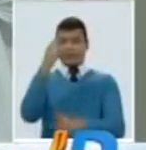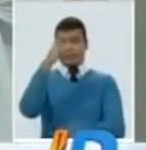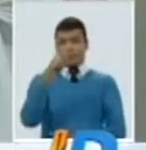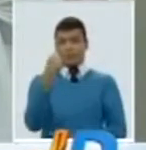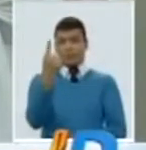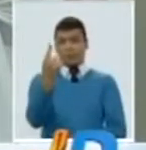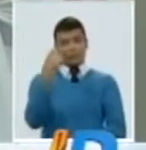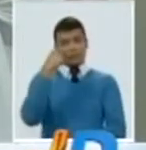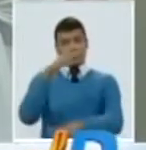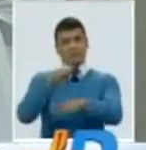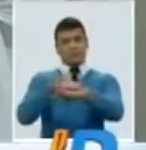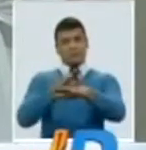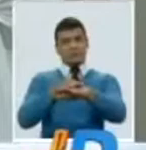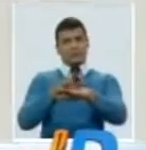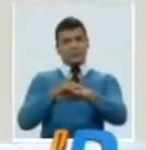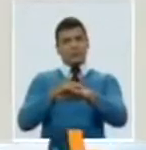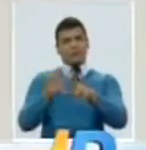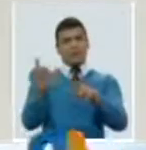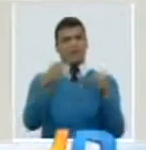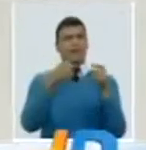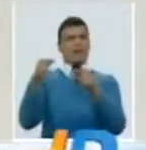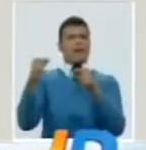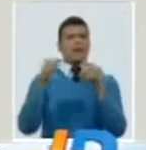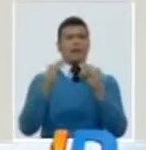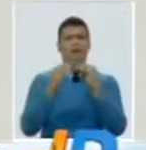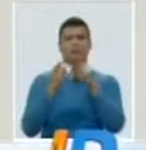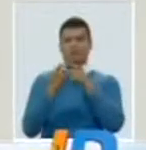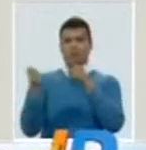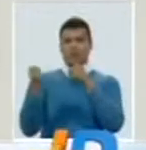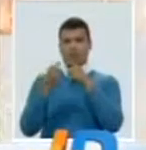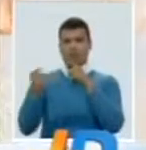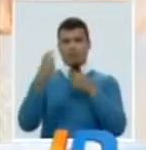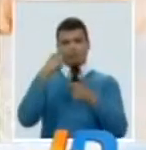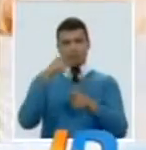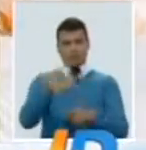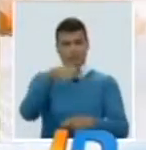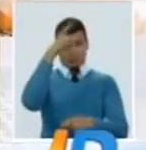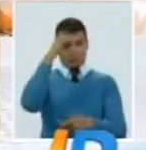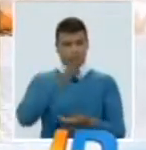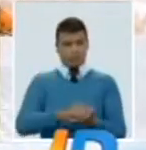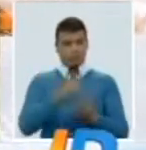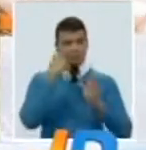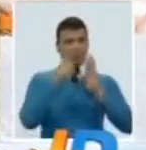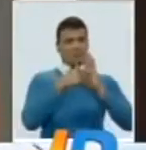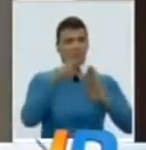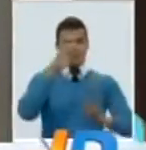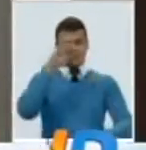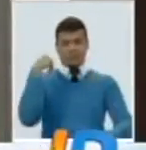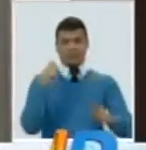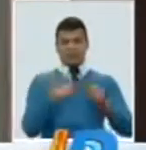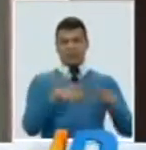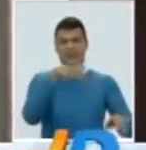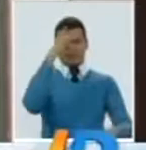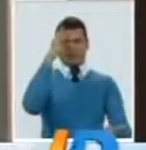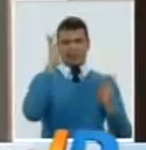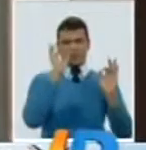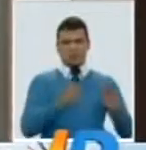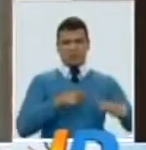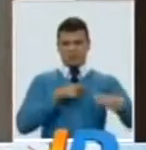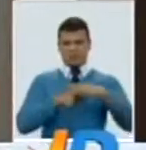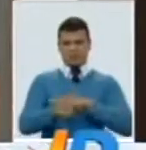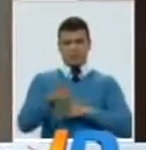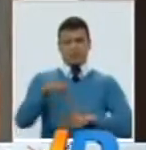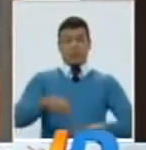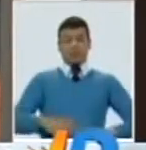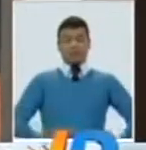menores del exuniformado sostuvo una pelea con un vecino, lo que terminó en fuertes amenazas en contra del policía retirado. Que dijo que les iba a bajar los